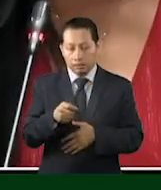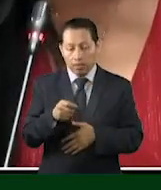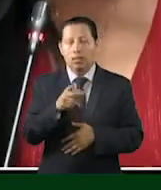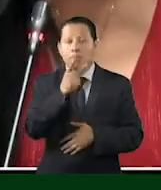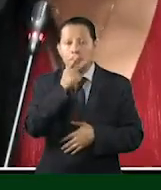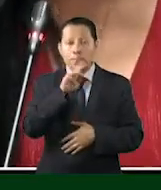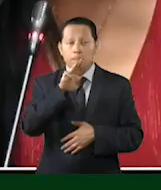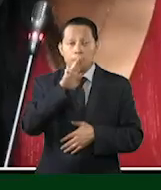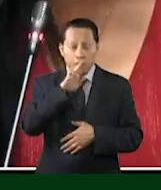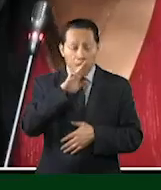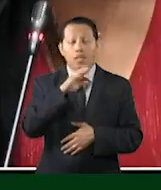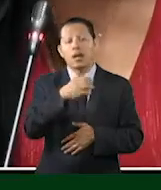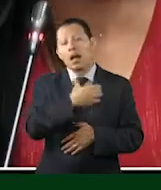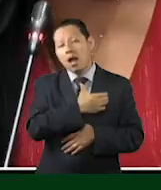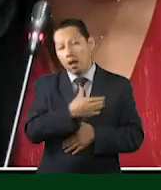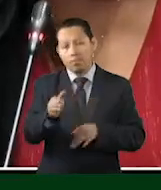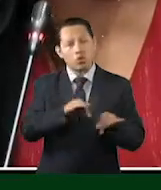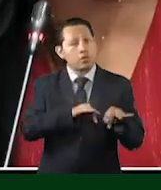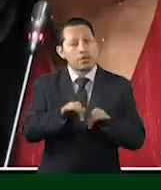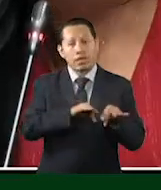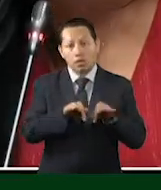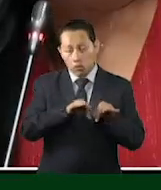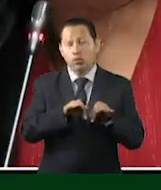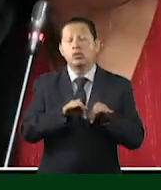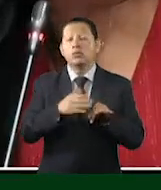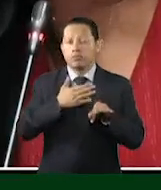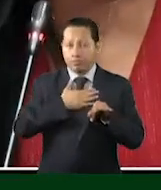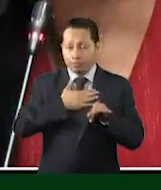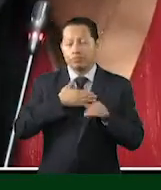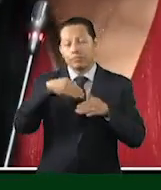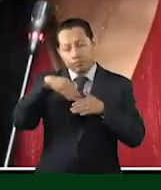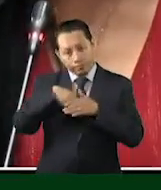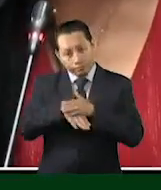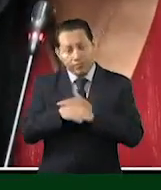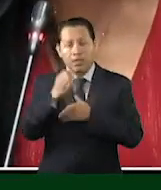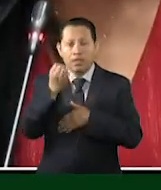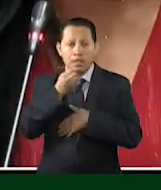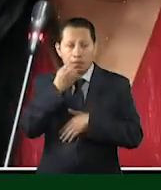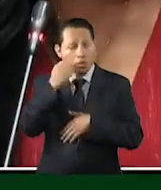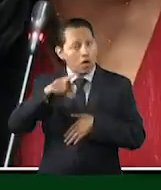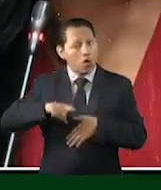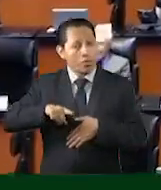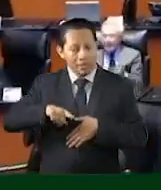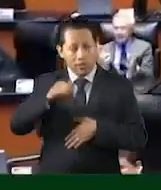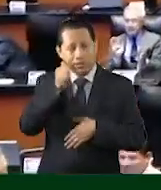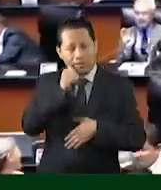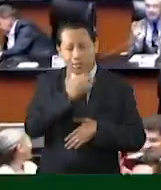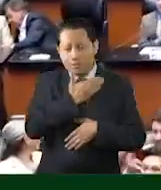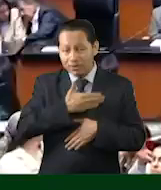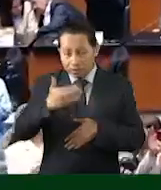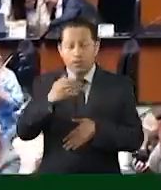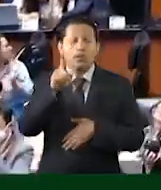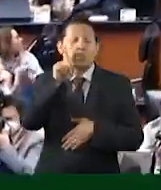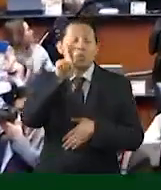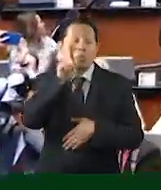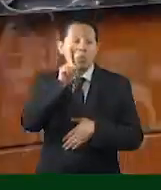campesinos, una hija de la educación pública, una mujer humilde.